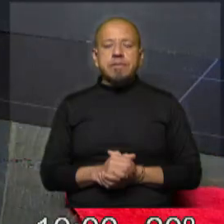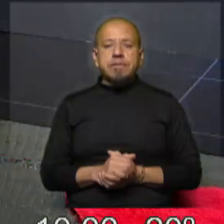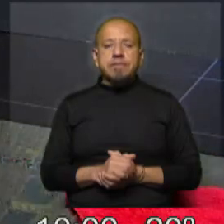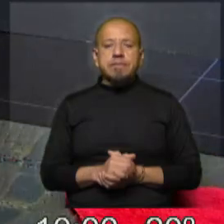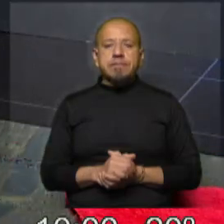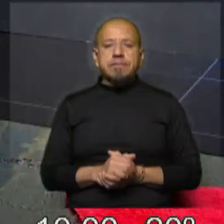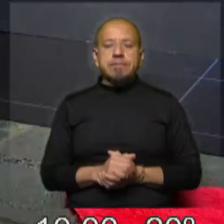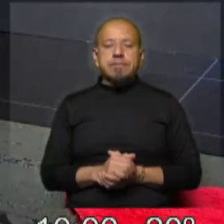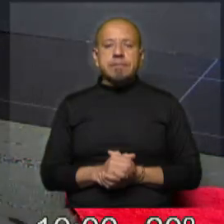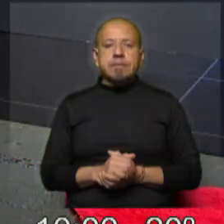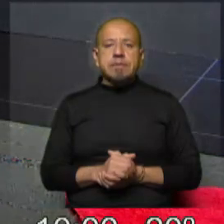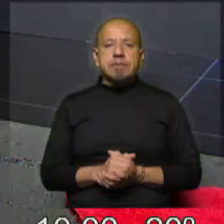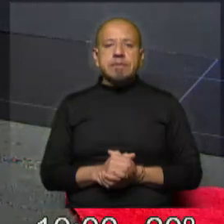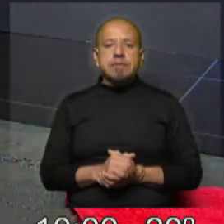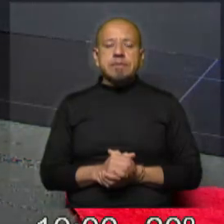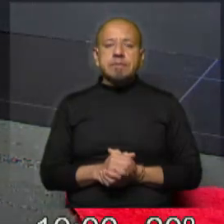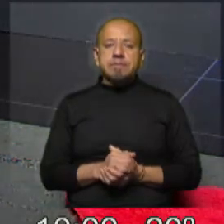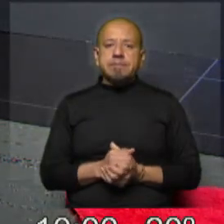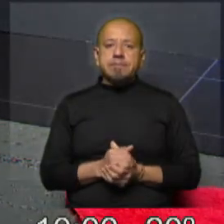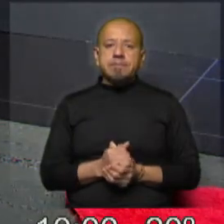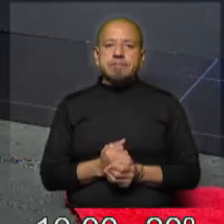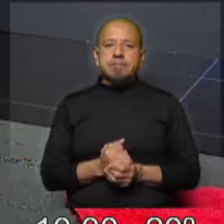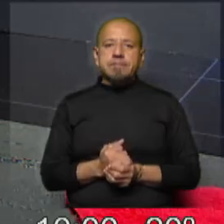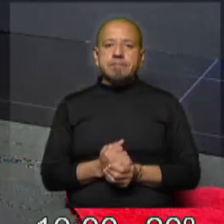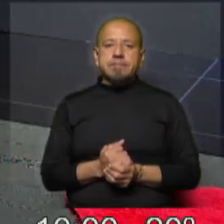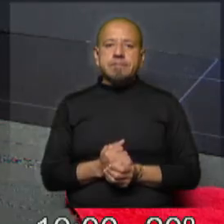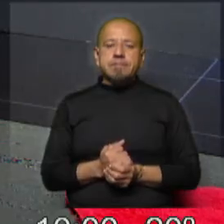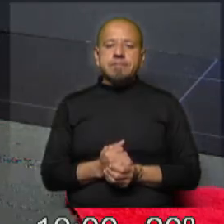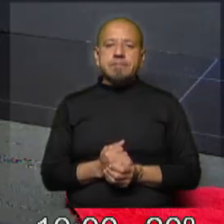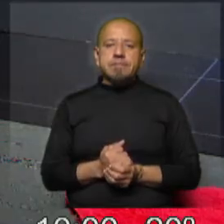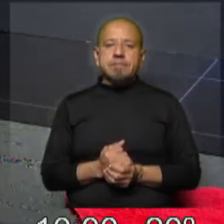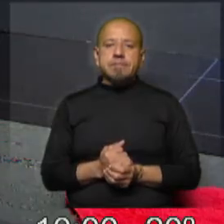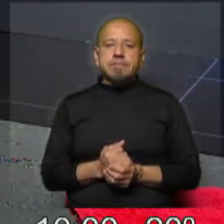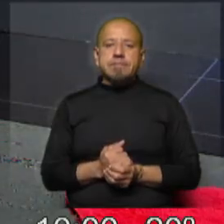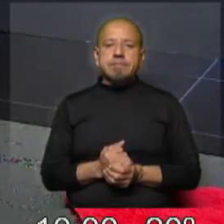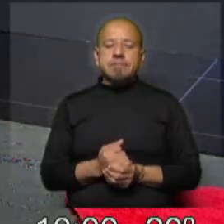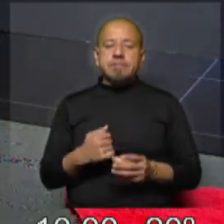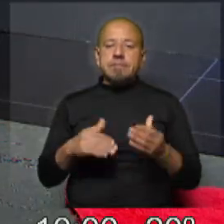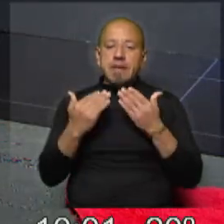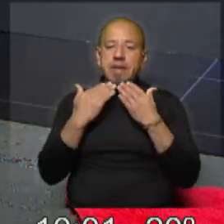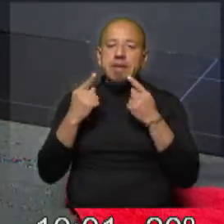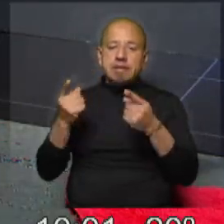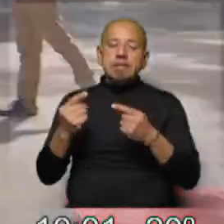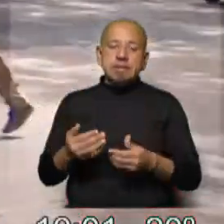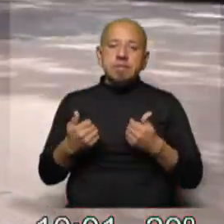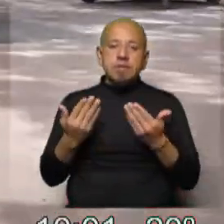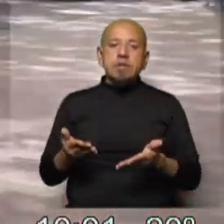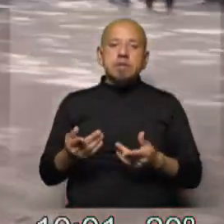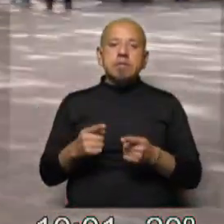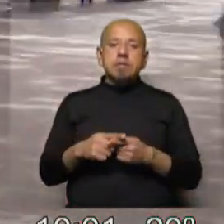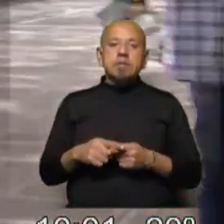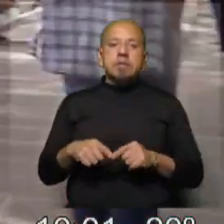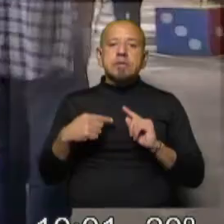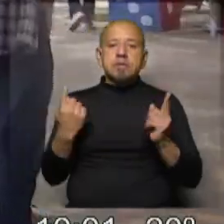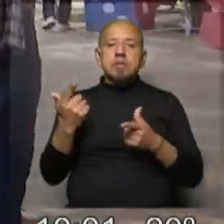Bueno, vamos a hacer todo el sacrificio, Fito, para que llegue la trufa con vida al canal. Así que gracias, Victoria, por sus regalos, al igual que a todos los vecinos